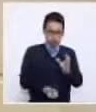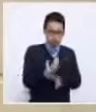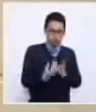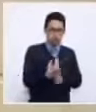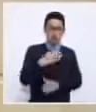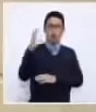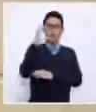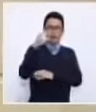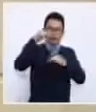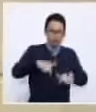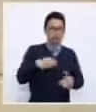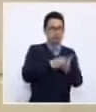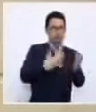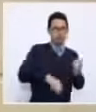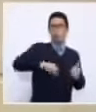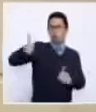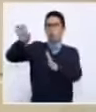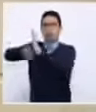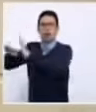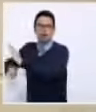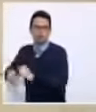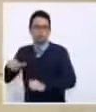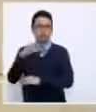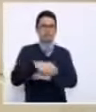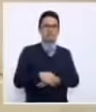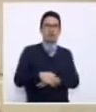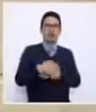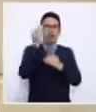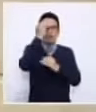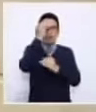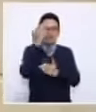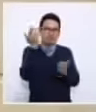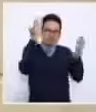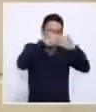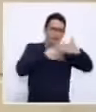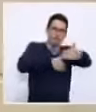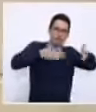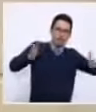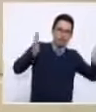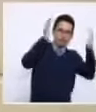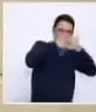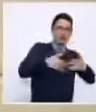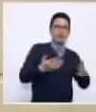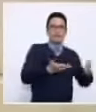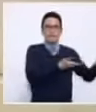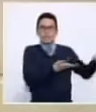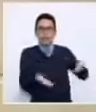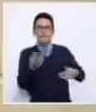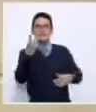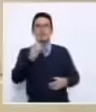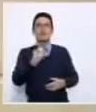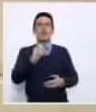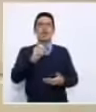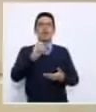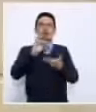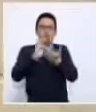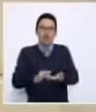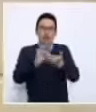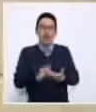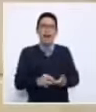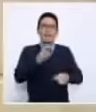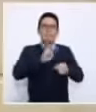otro lado es más barato. El contrabando por las fronteras. Aquí se habla que el año pasado entraron casi 20 mil toneladas de papa